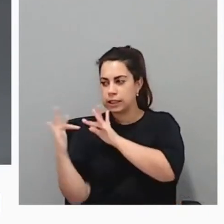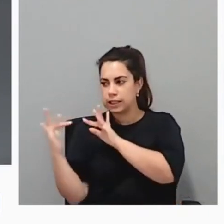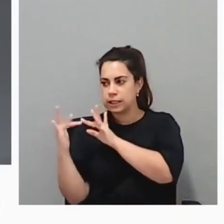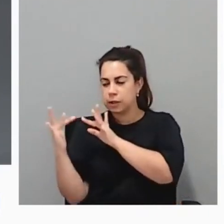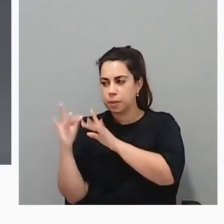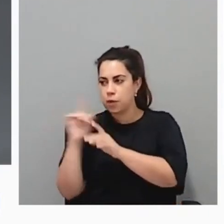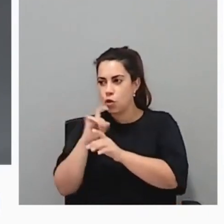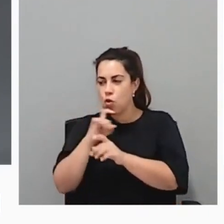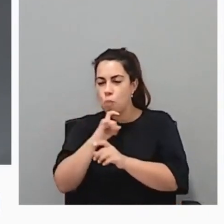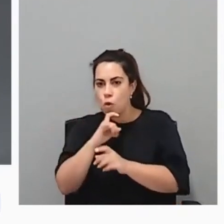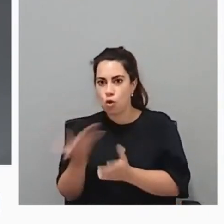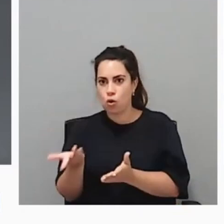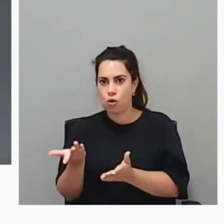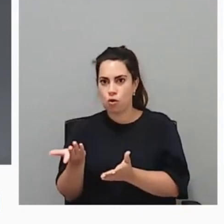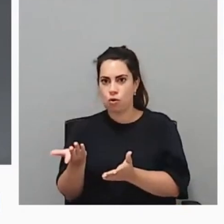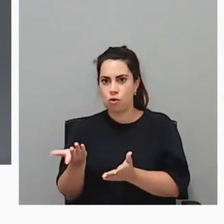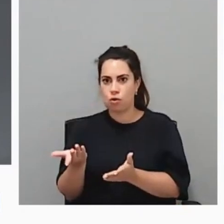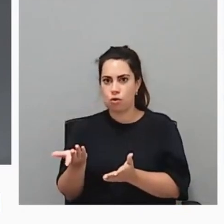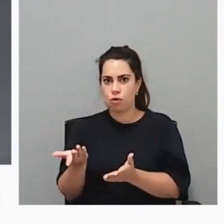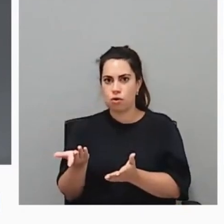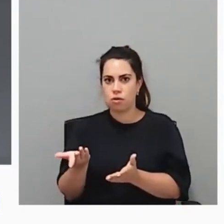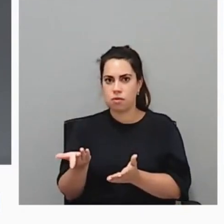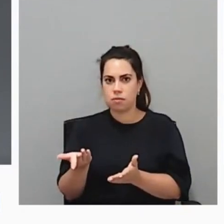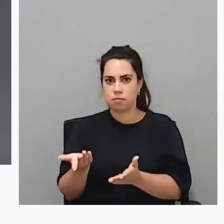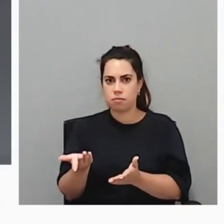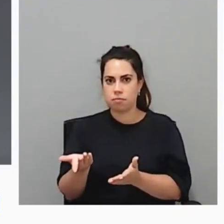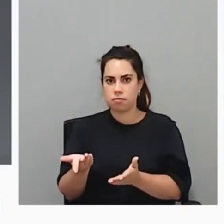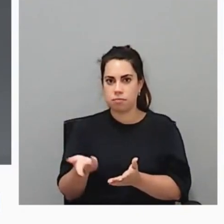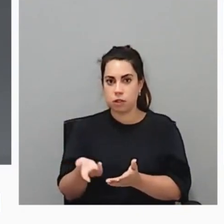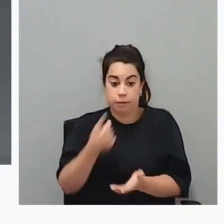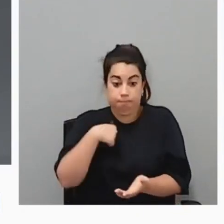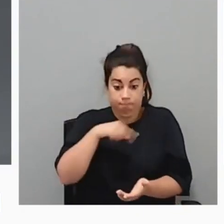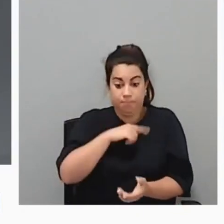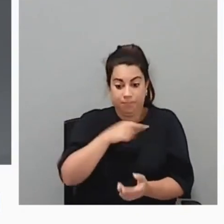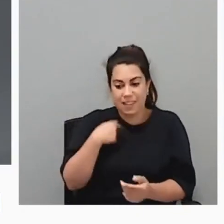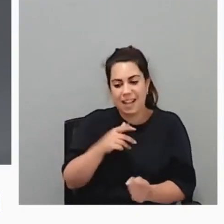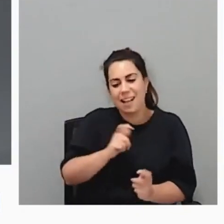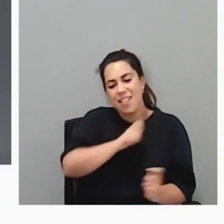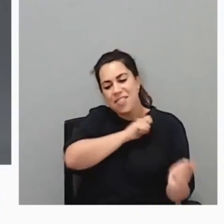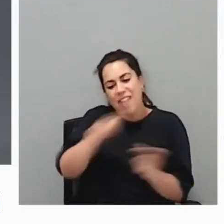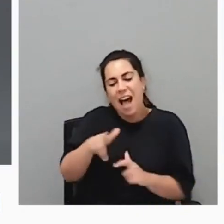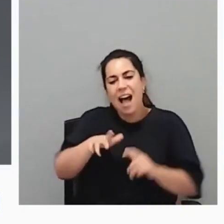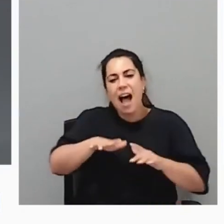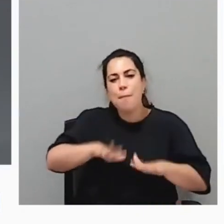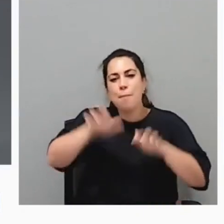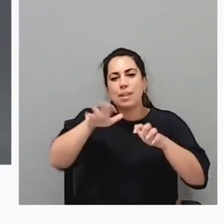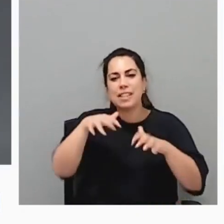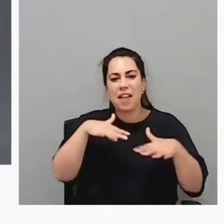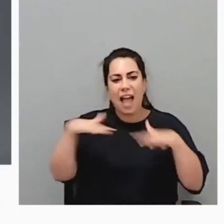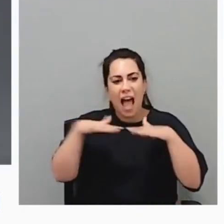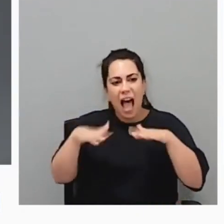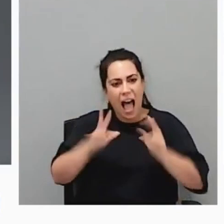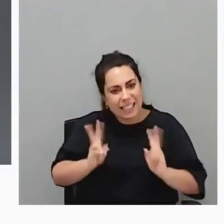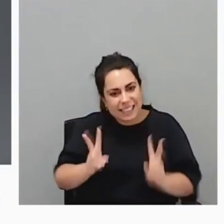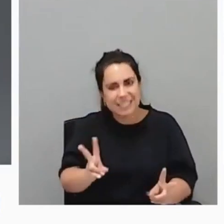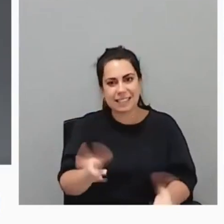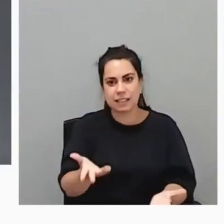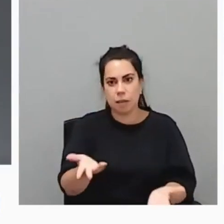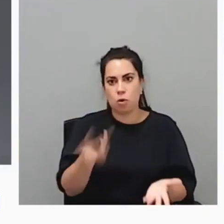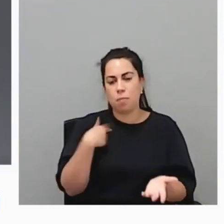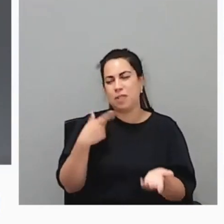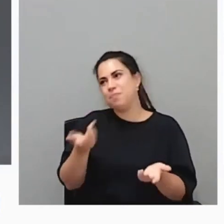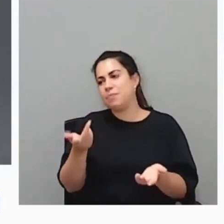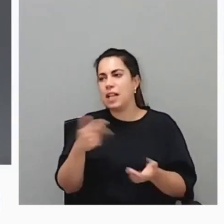donde añadimos ese aprendizaje activo, no solamente el pasivo, el de escuchar la